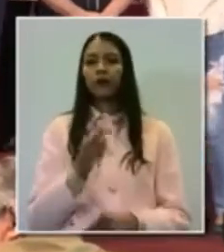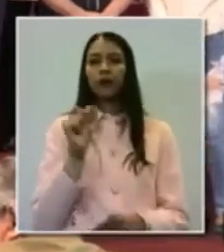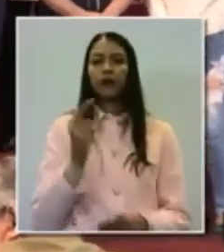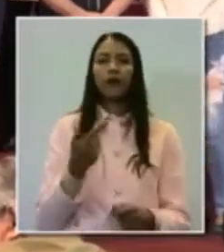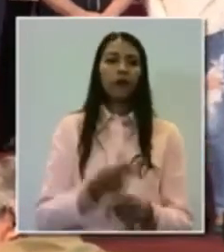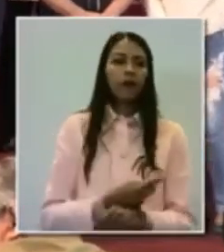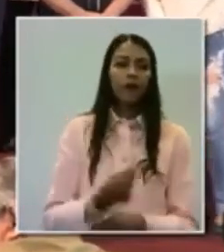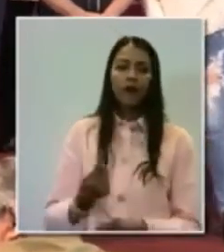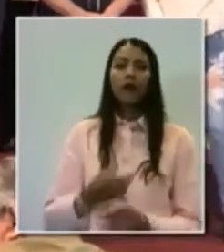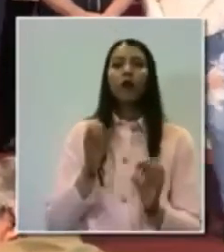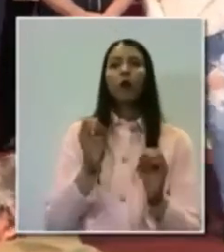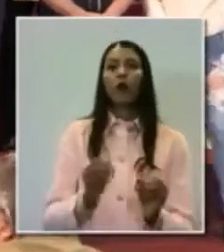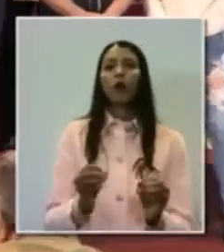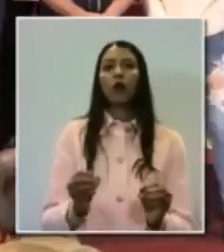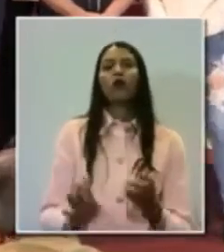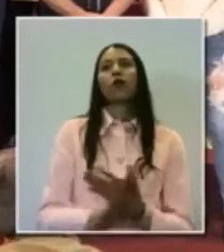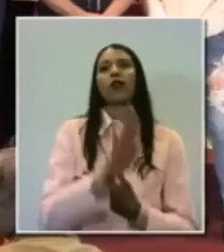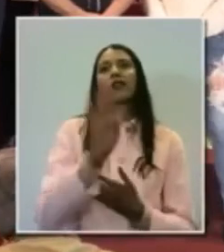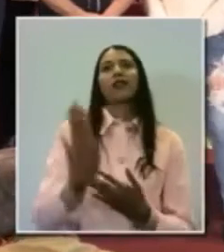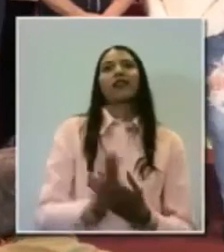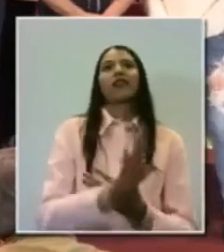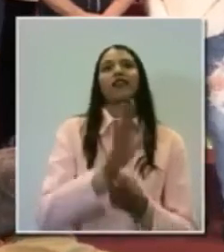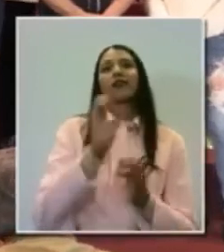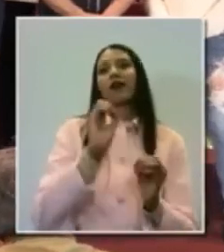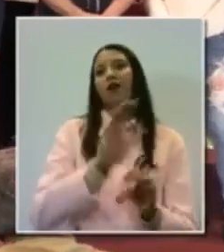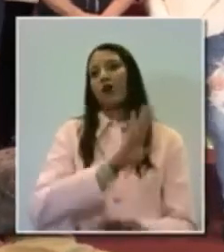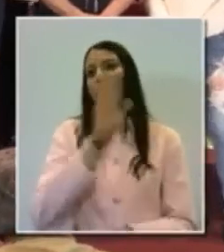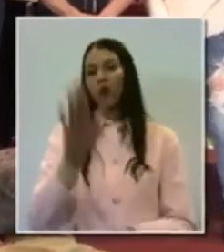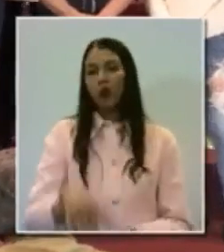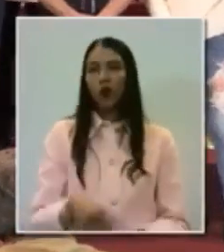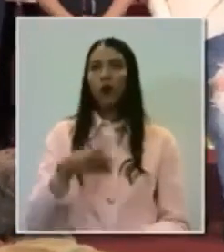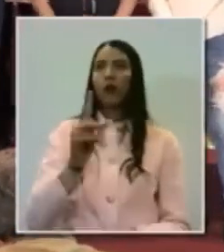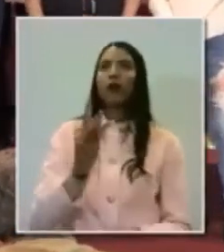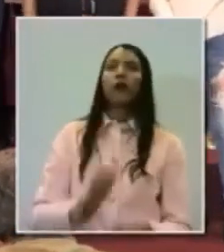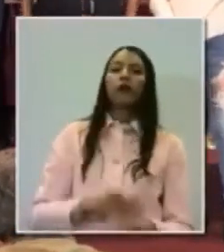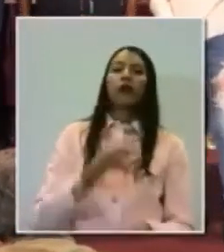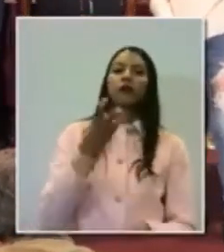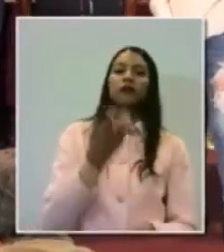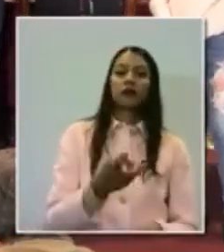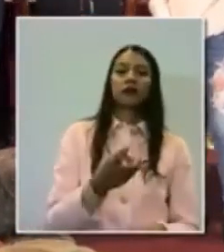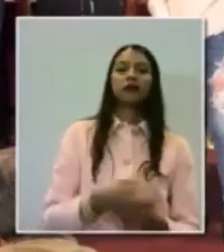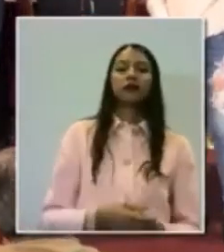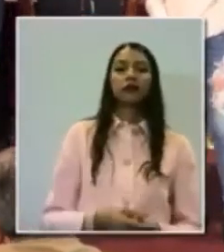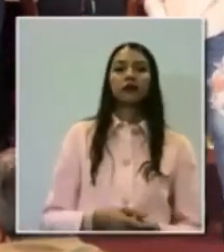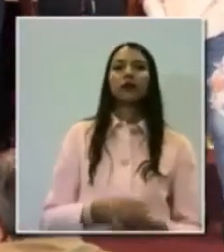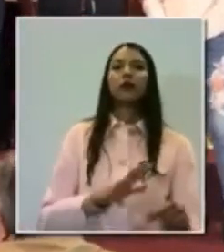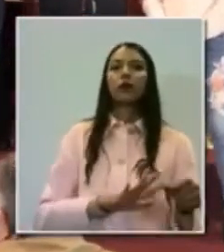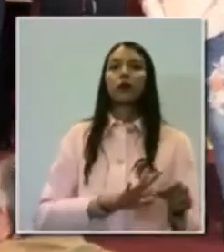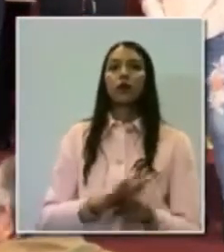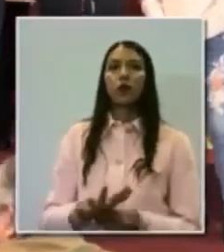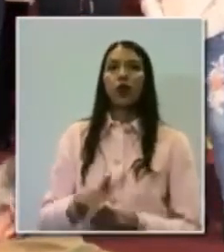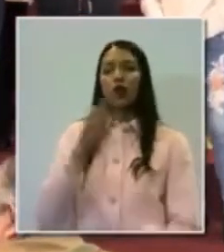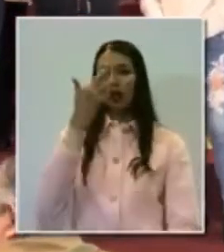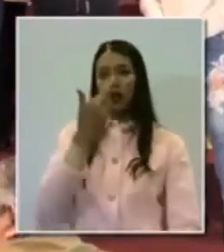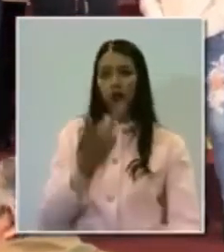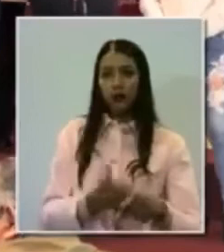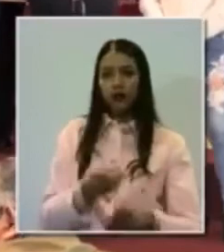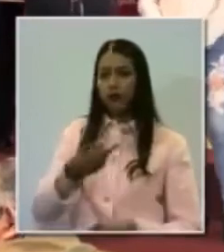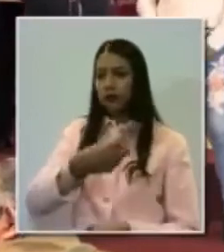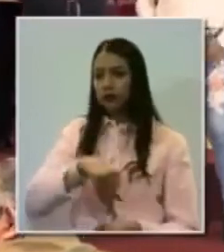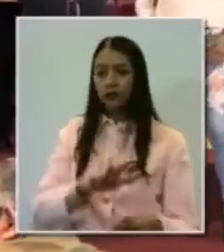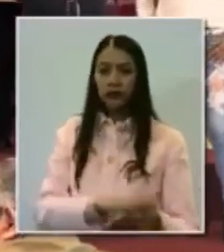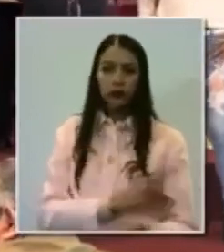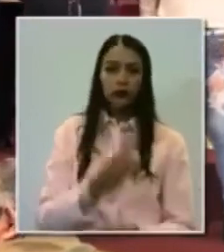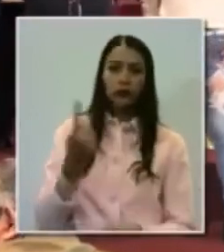¿no? O son fantasmas o ya fallecieron, pero más allá de eso, entonces también cuál sería la corresponsabilidad de ustedes,